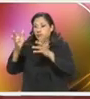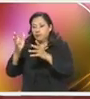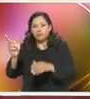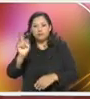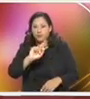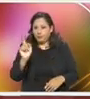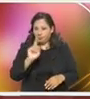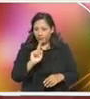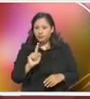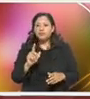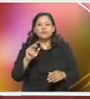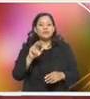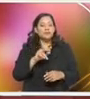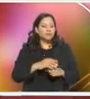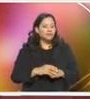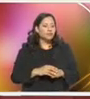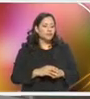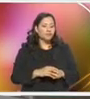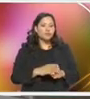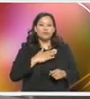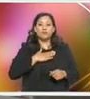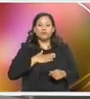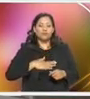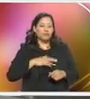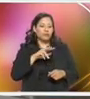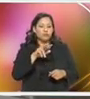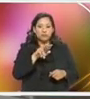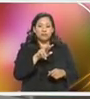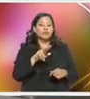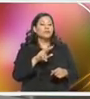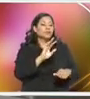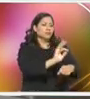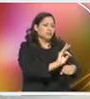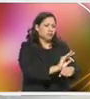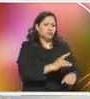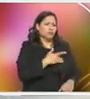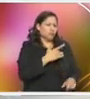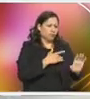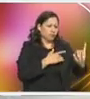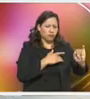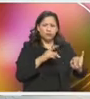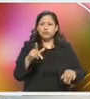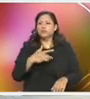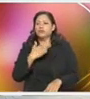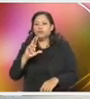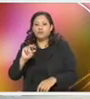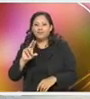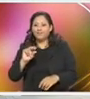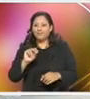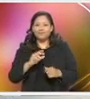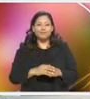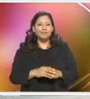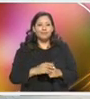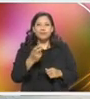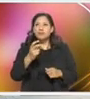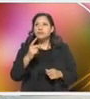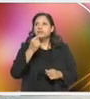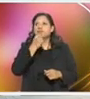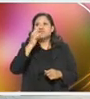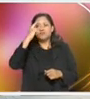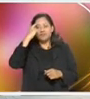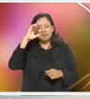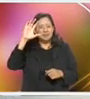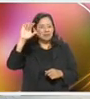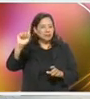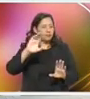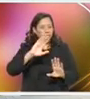con algún... Imparciales. Totalmente imparciales. Eso, el favoritismo es el primer daño, bueno, son las primeras etiquetas que le damos a nuestros